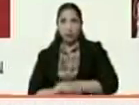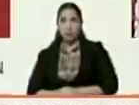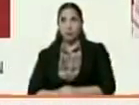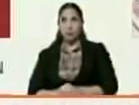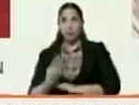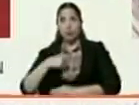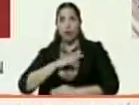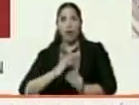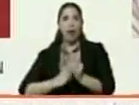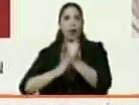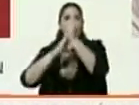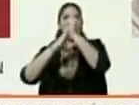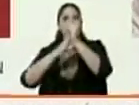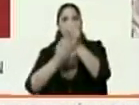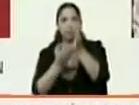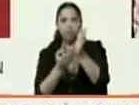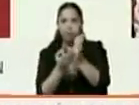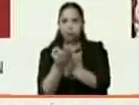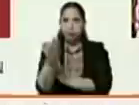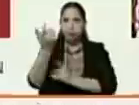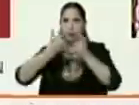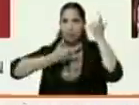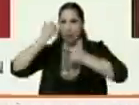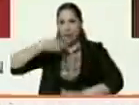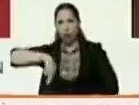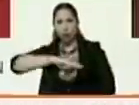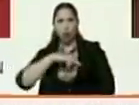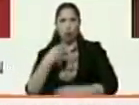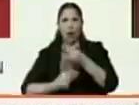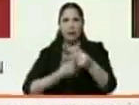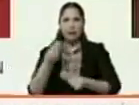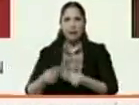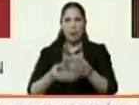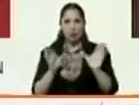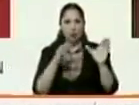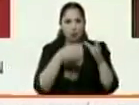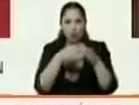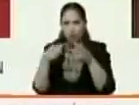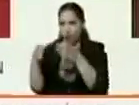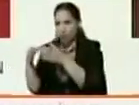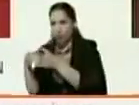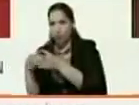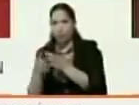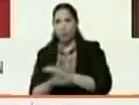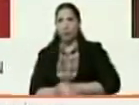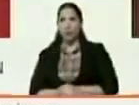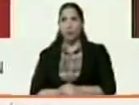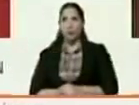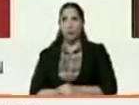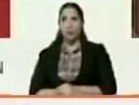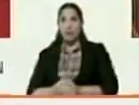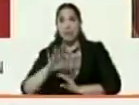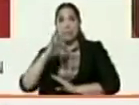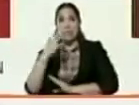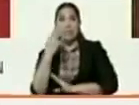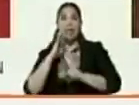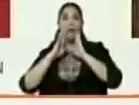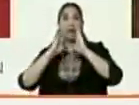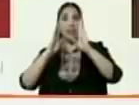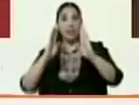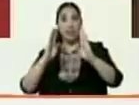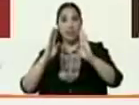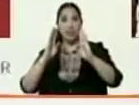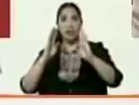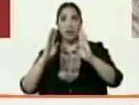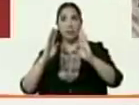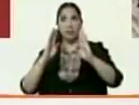nuestro líder eterno, comandante Hugo Chávez, y hacíamos las concentraciones en la Quinta Avenida, en la Avenida Bolívar, Quinta Avenida